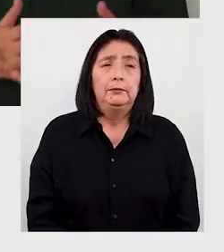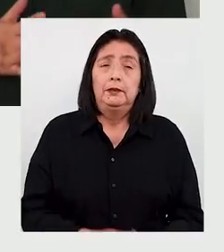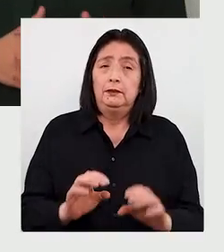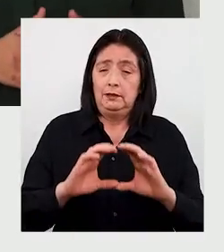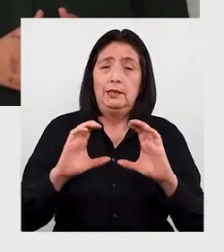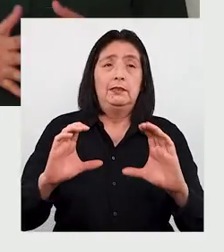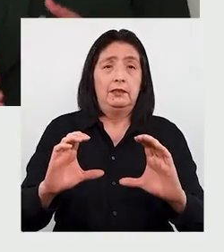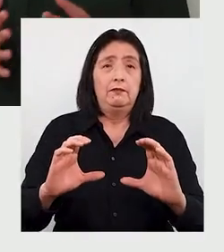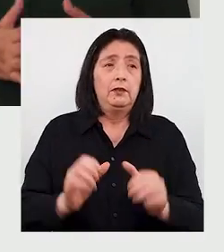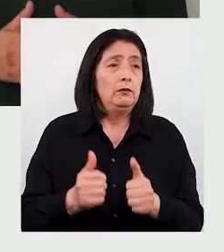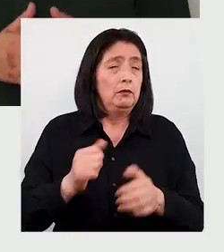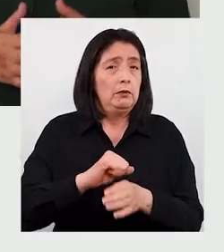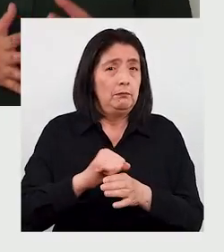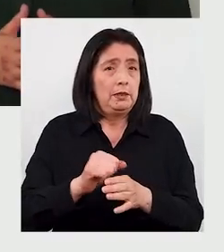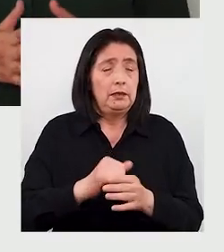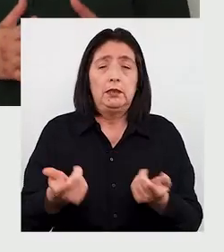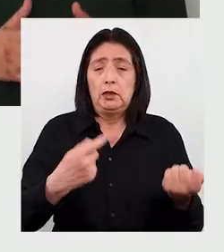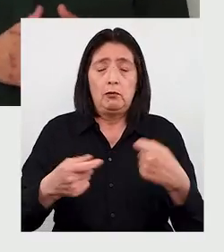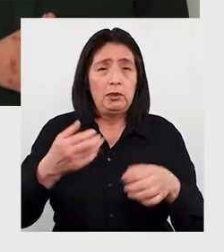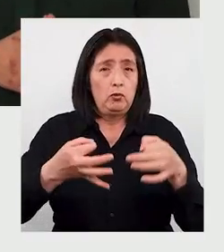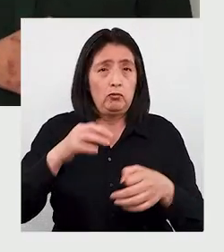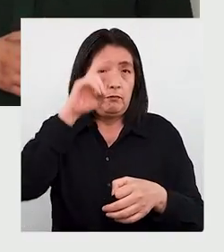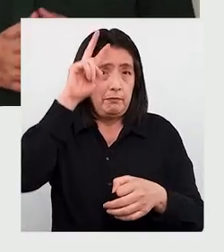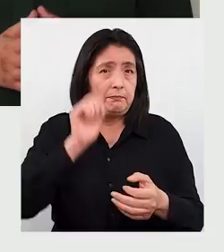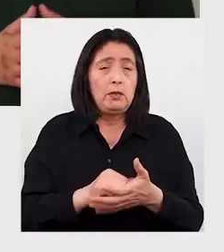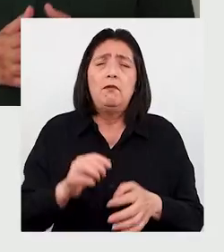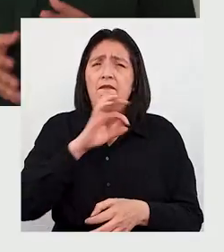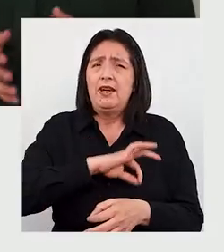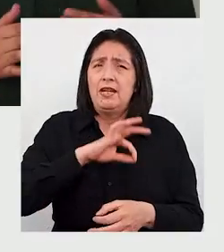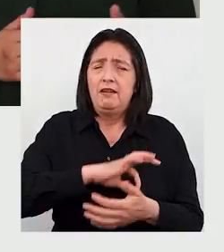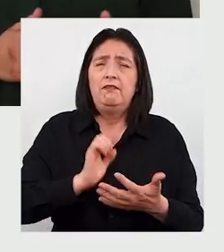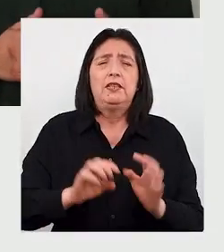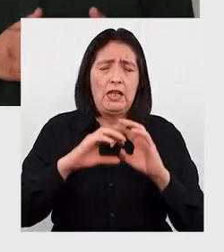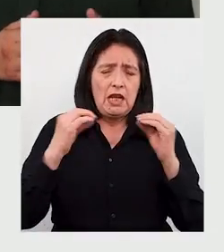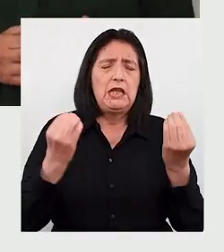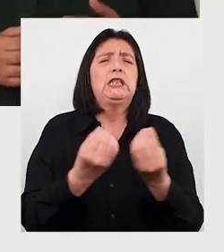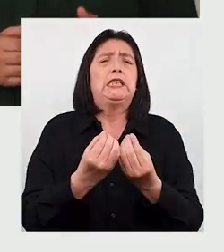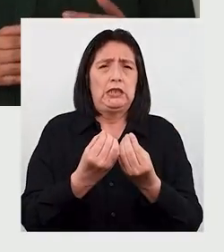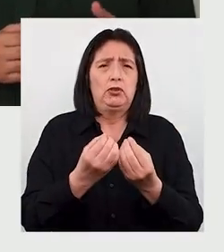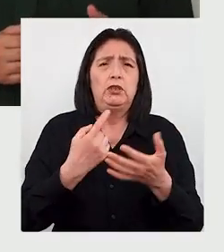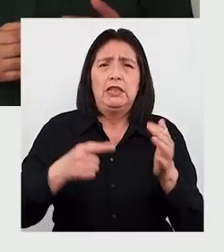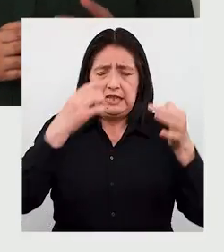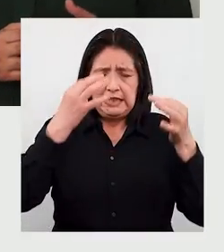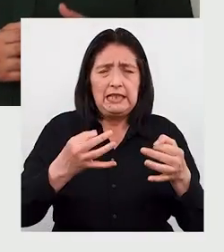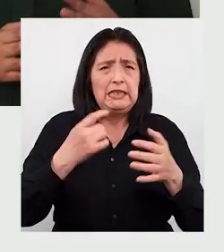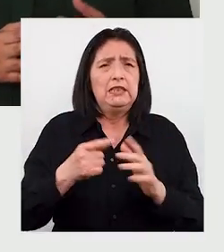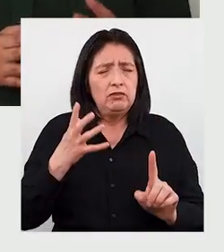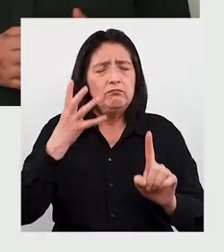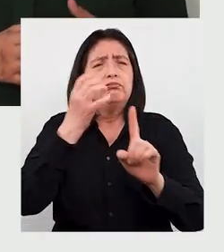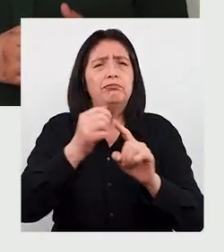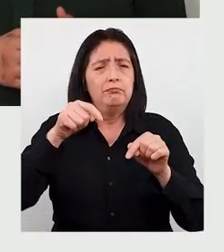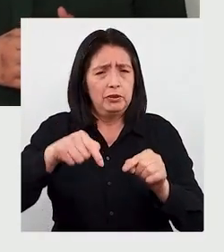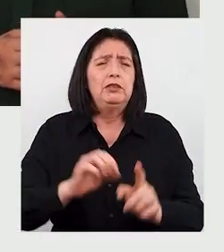La certificación de Buenas Prácticas de Comercio Justo Perú beneficia a las organizaciones que deciden apostar por